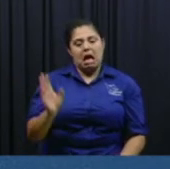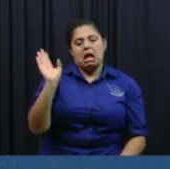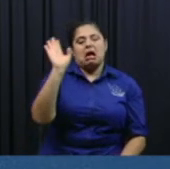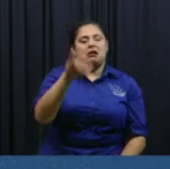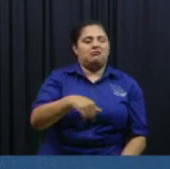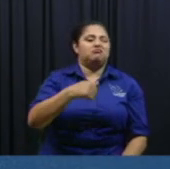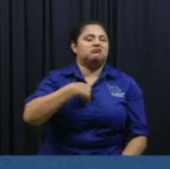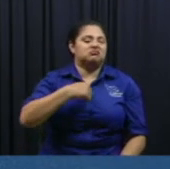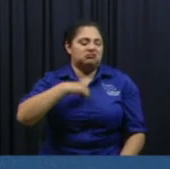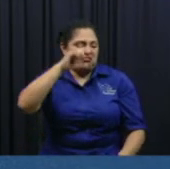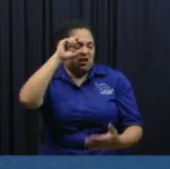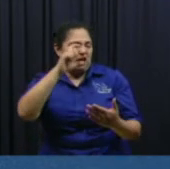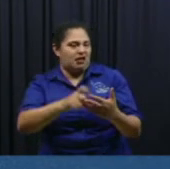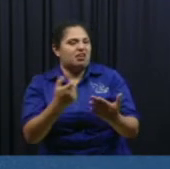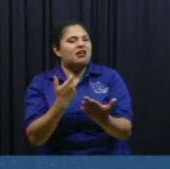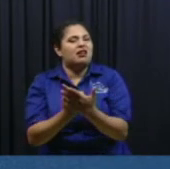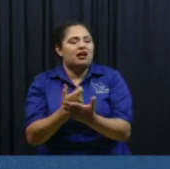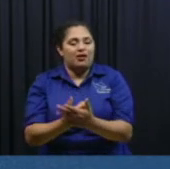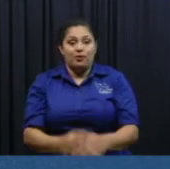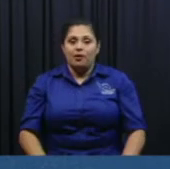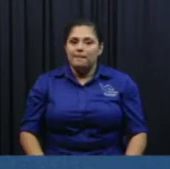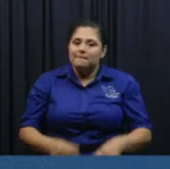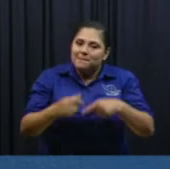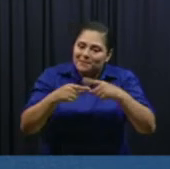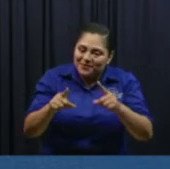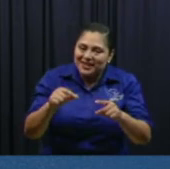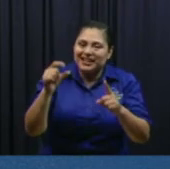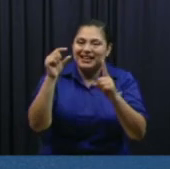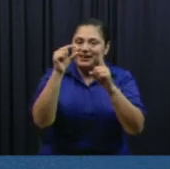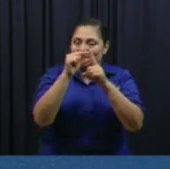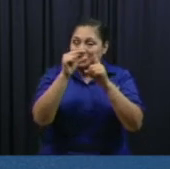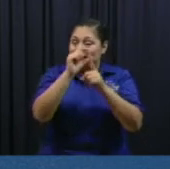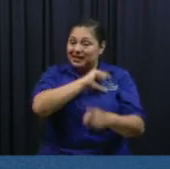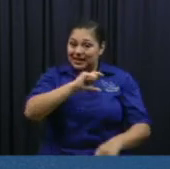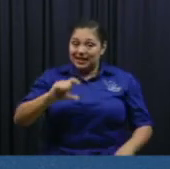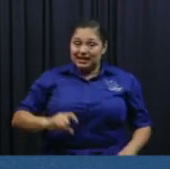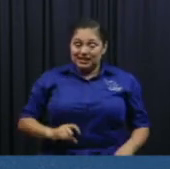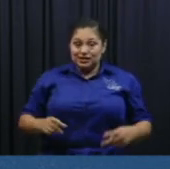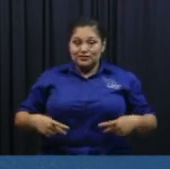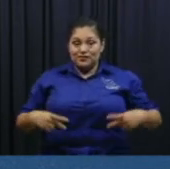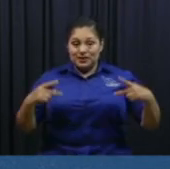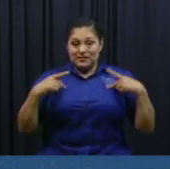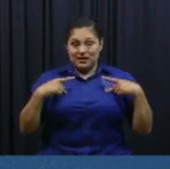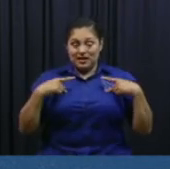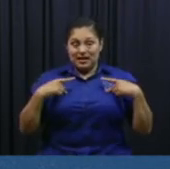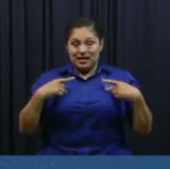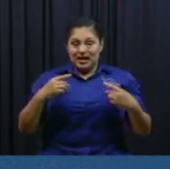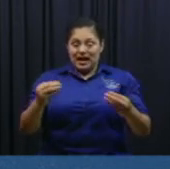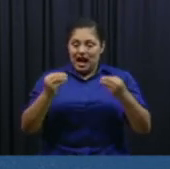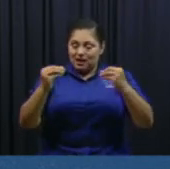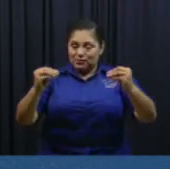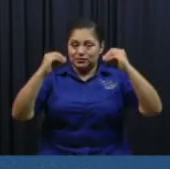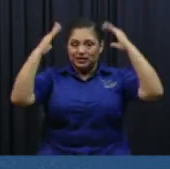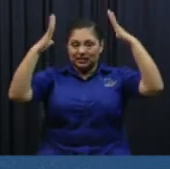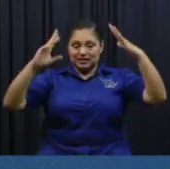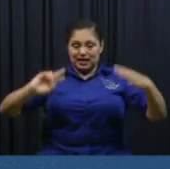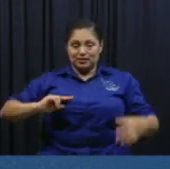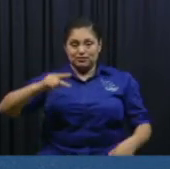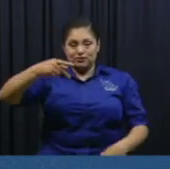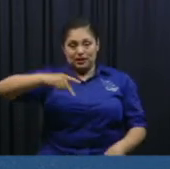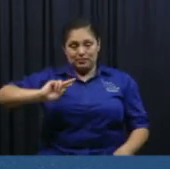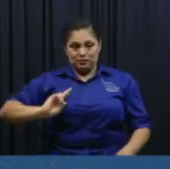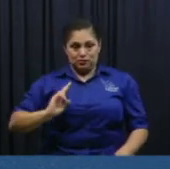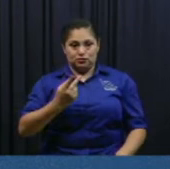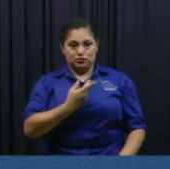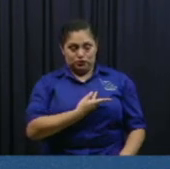dinero pues la palabra de Cristo habita en abundancia en vosotros Pero y